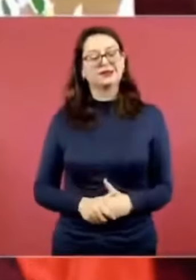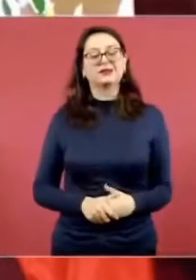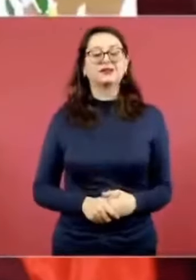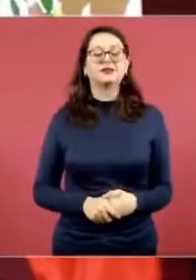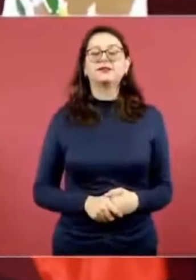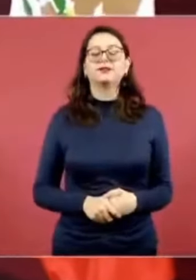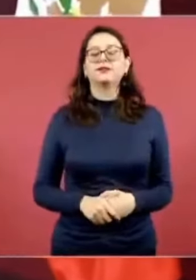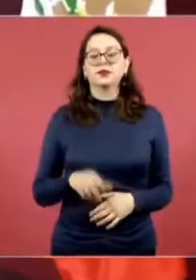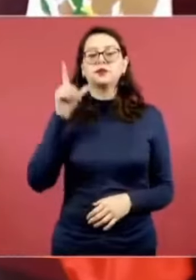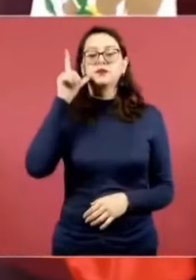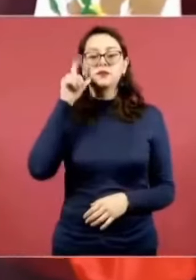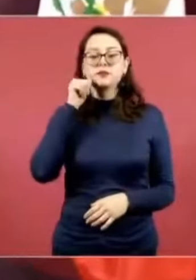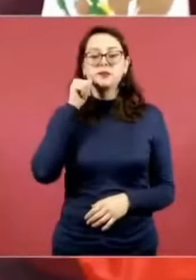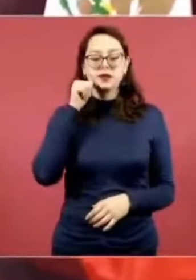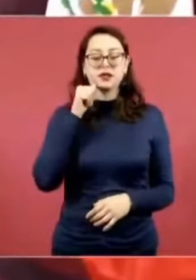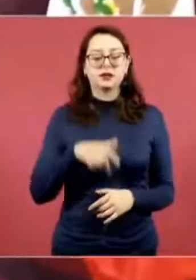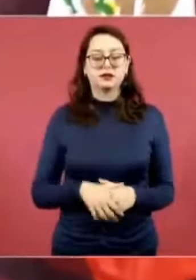No, mañana.